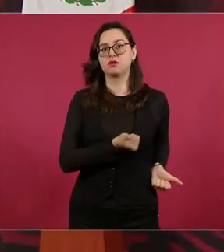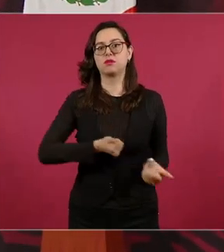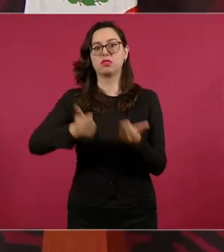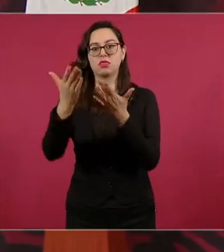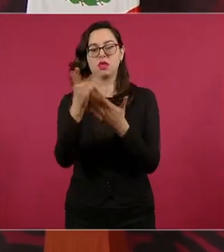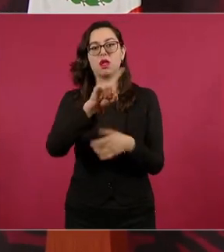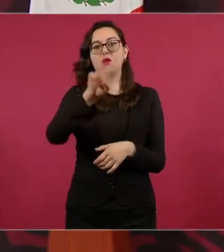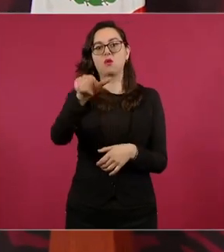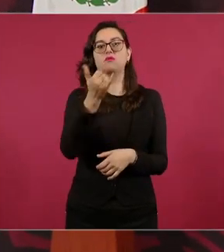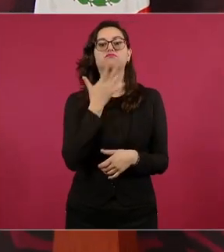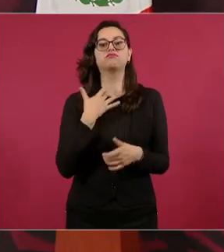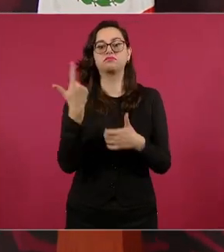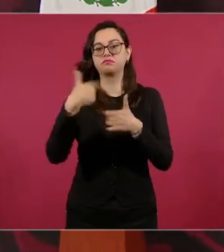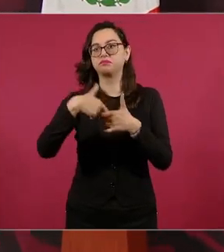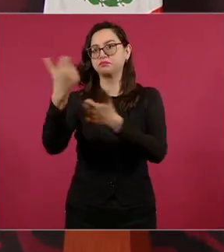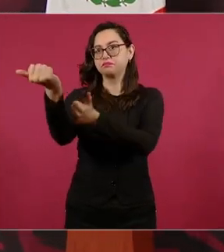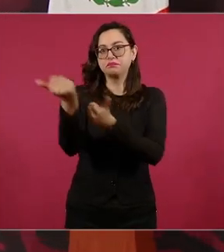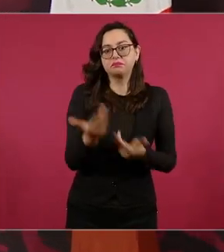están